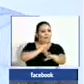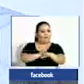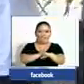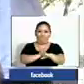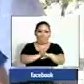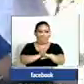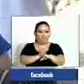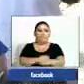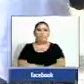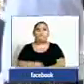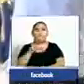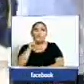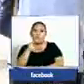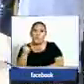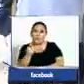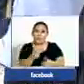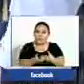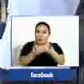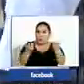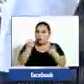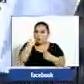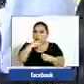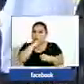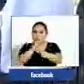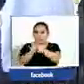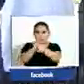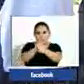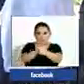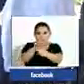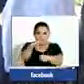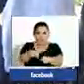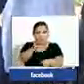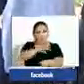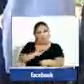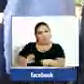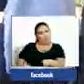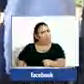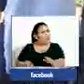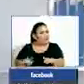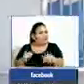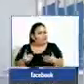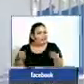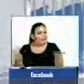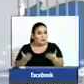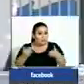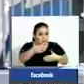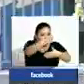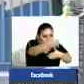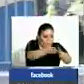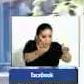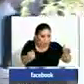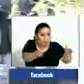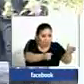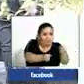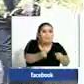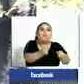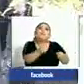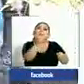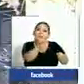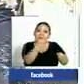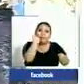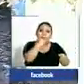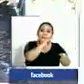La mayoría de casos detectados de COVID-19 en El Salvador se han registrado dentro de los centros de contención,